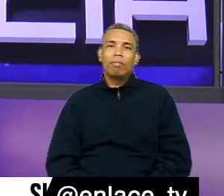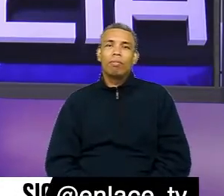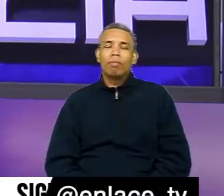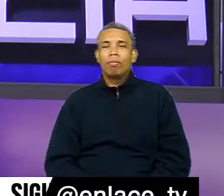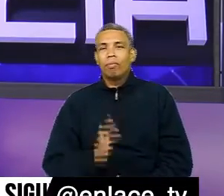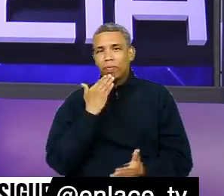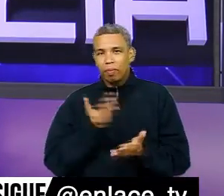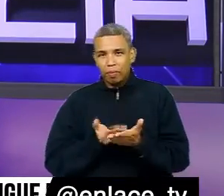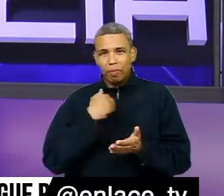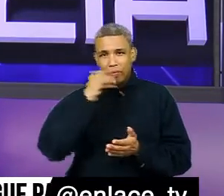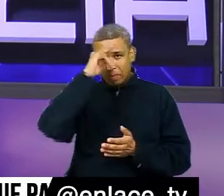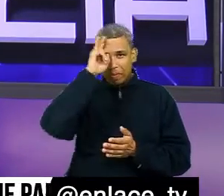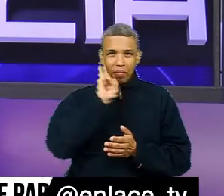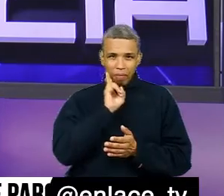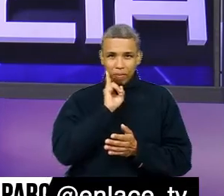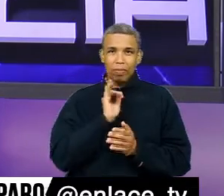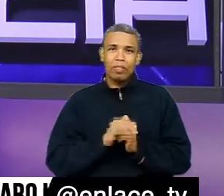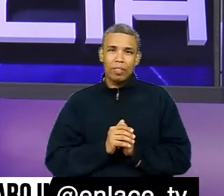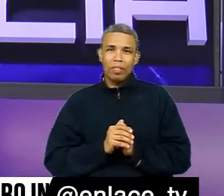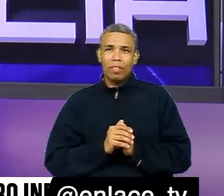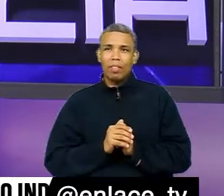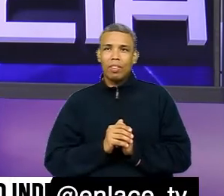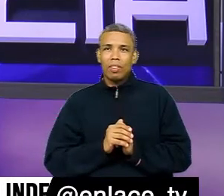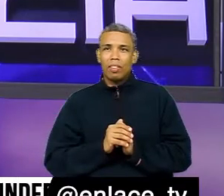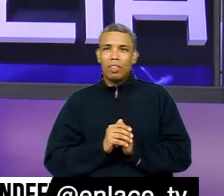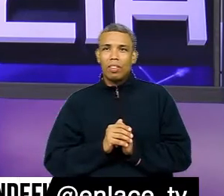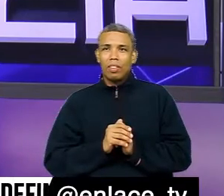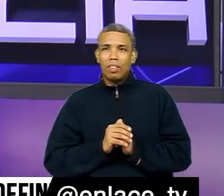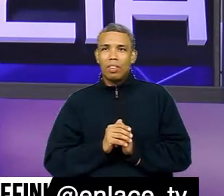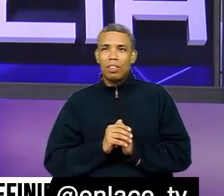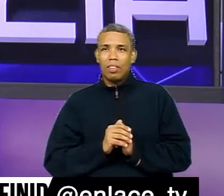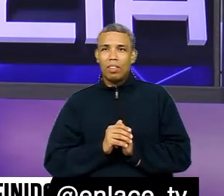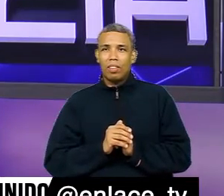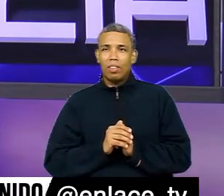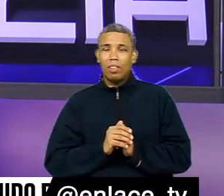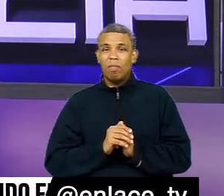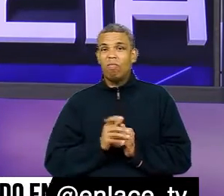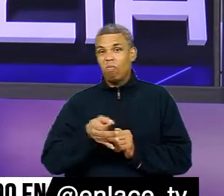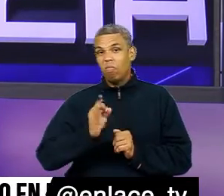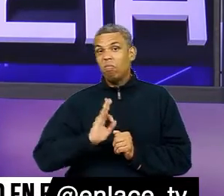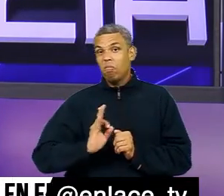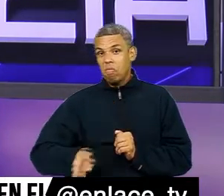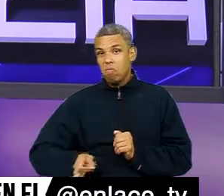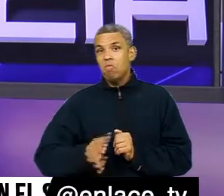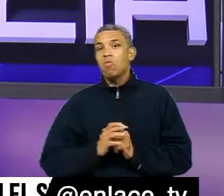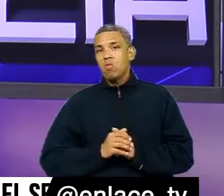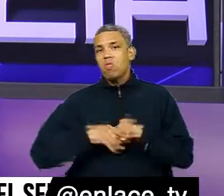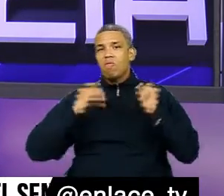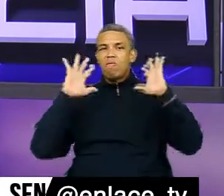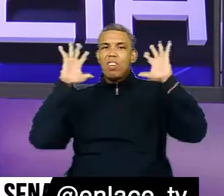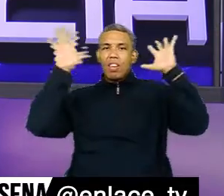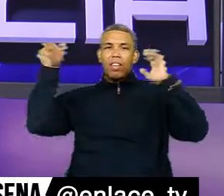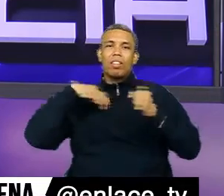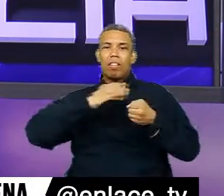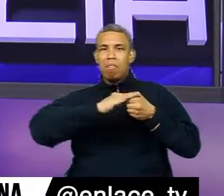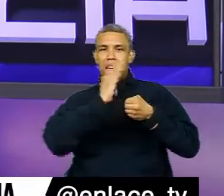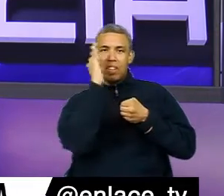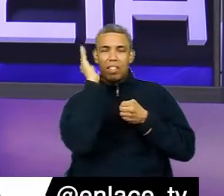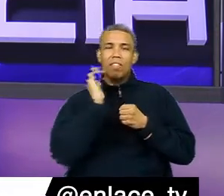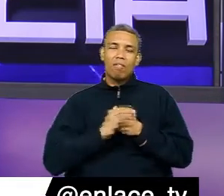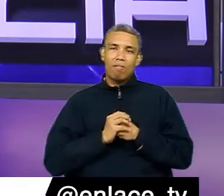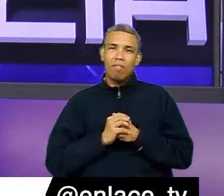Gracias, Ariel. Por supuesto, siga disfrutando de esta noche que se convertirá en fiesta, sin lugar a dudas, en la Arenosa. A